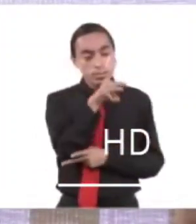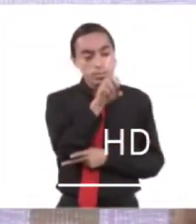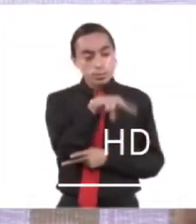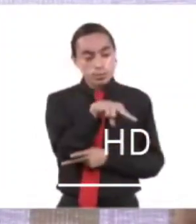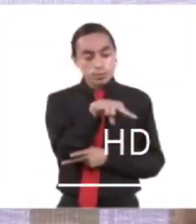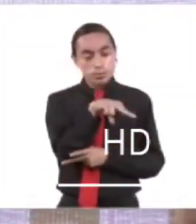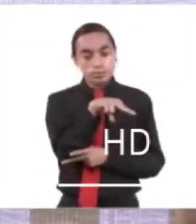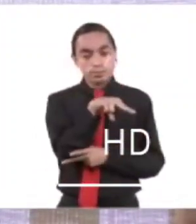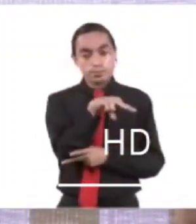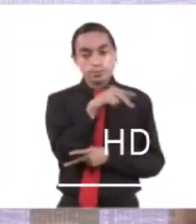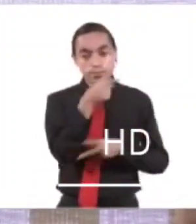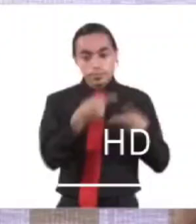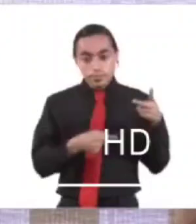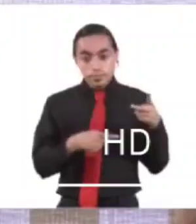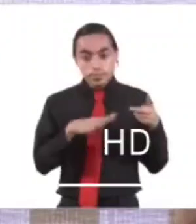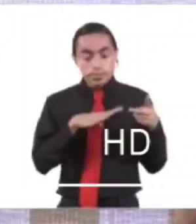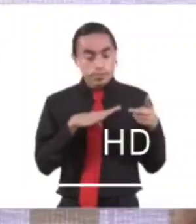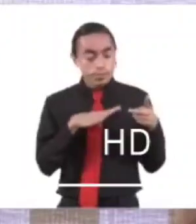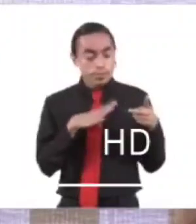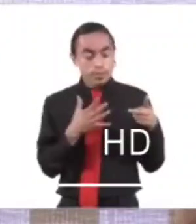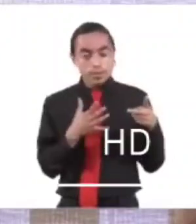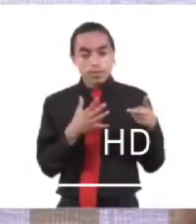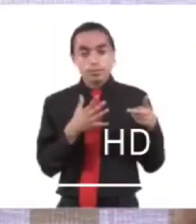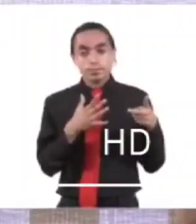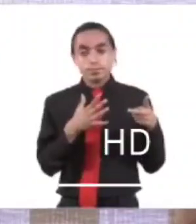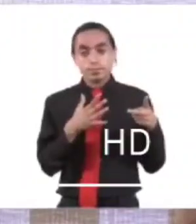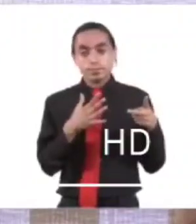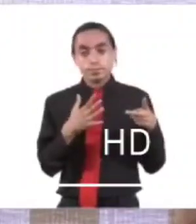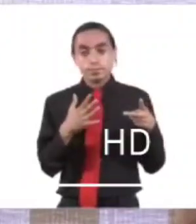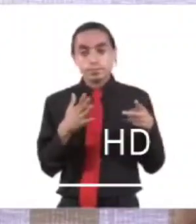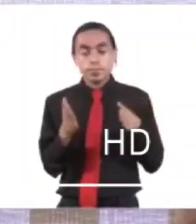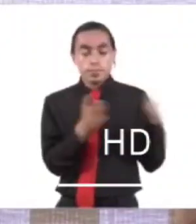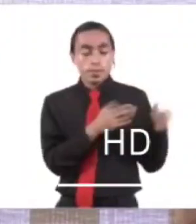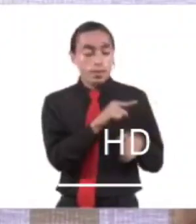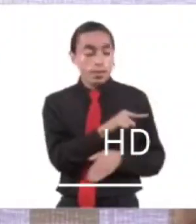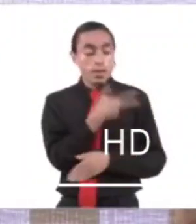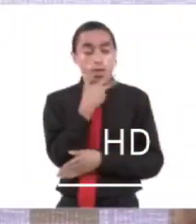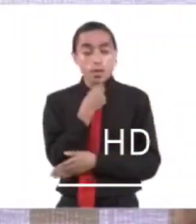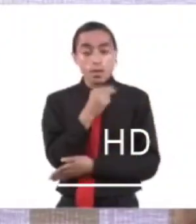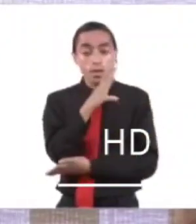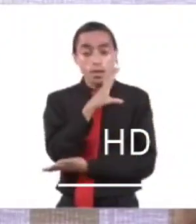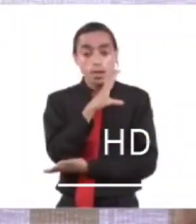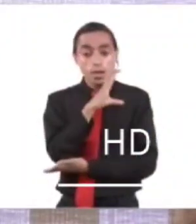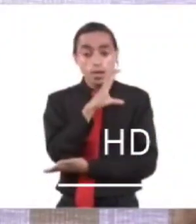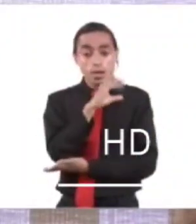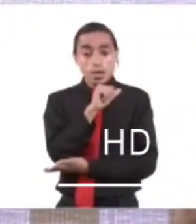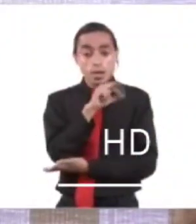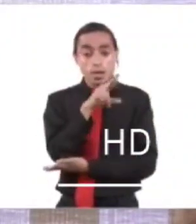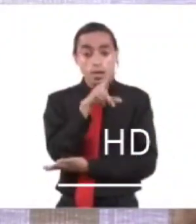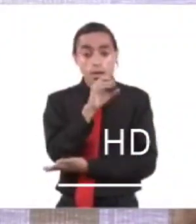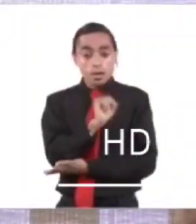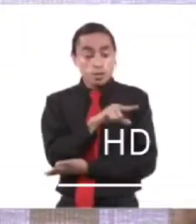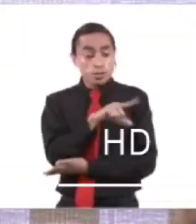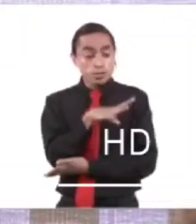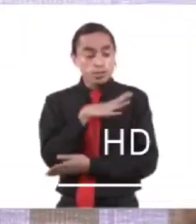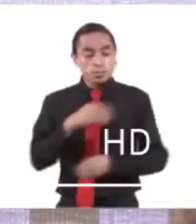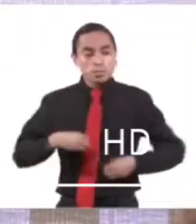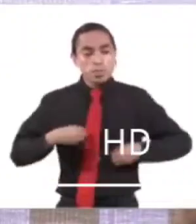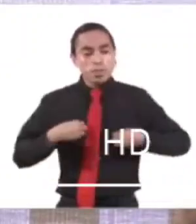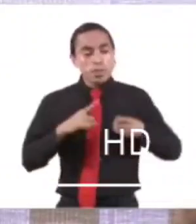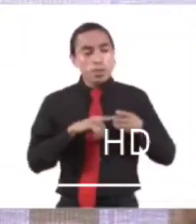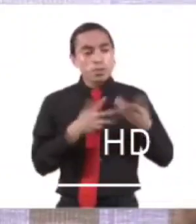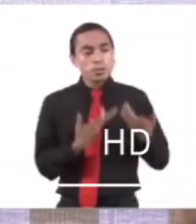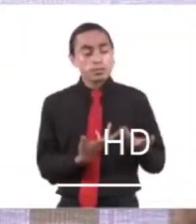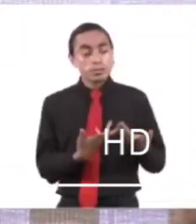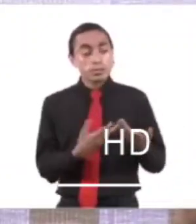como se ha dicho, en realidad Carlos Monsiváis vivió en San Simón, no